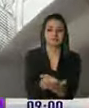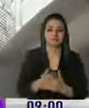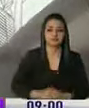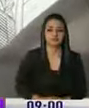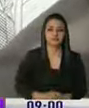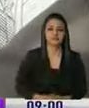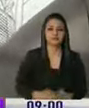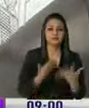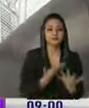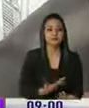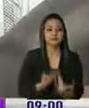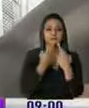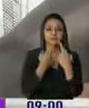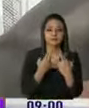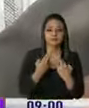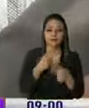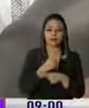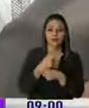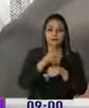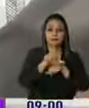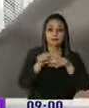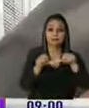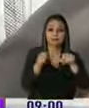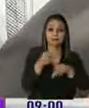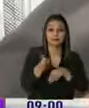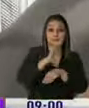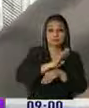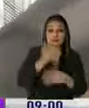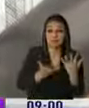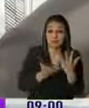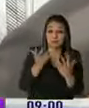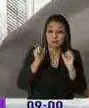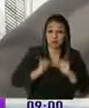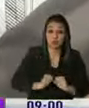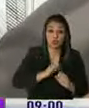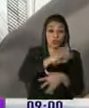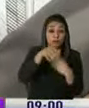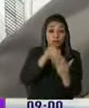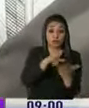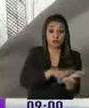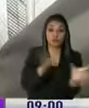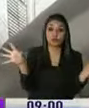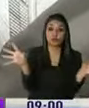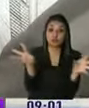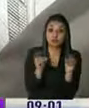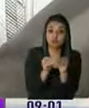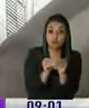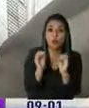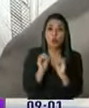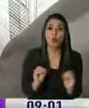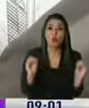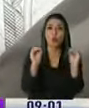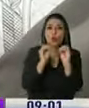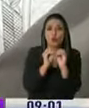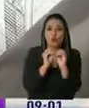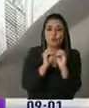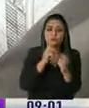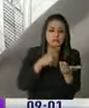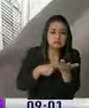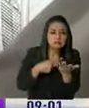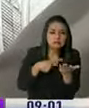esperando la resolución del Consejo de Administración Legislativa para saber si efectivamente todos los proyectos deben unificarse o tendrá que hacerse algún